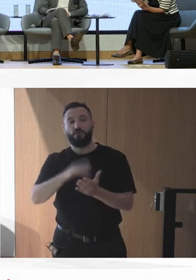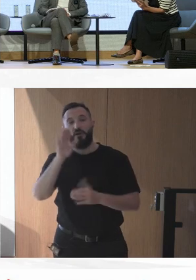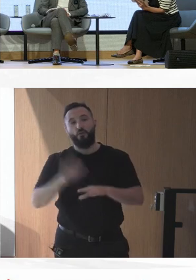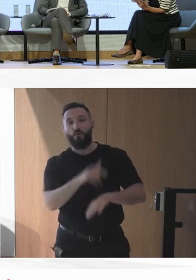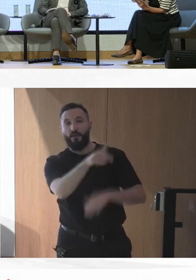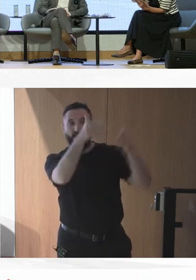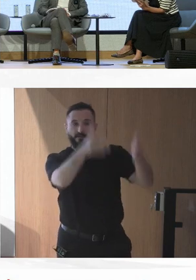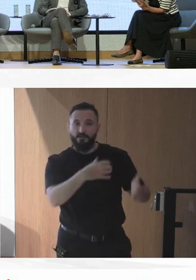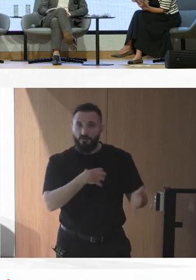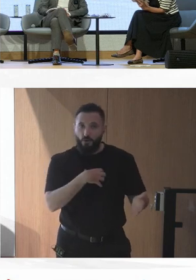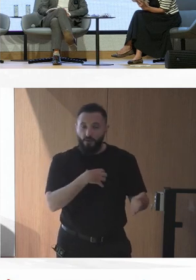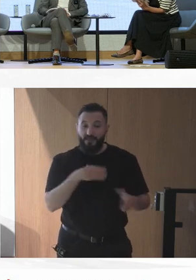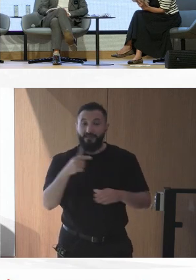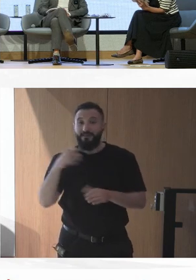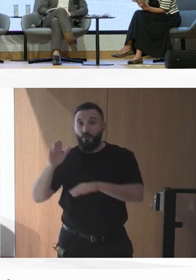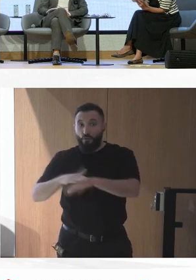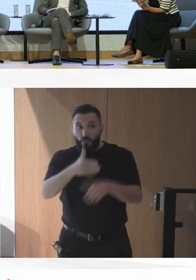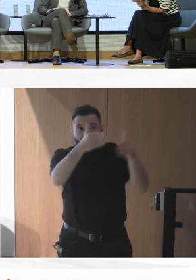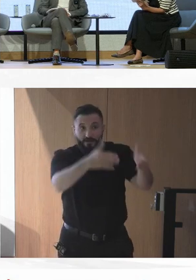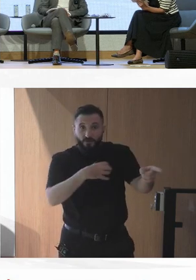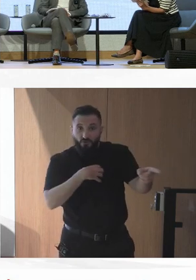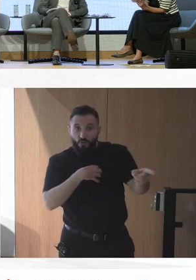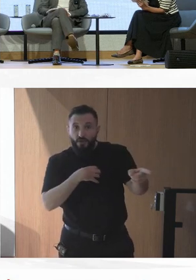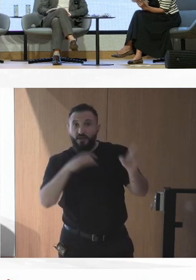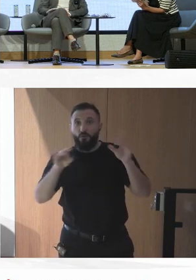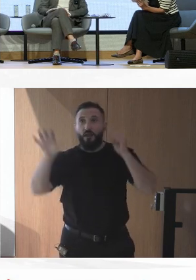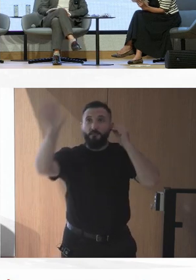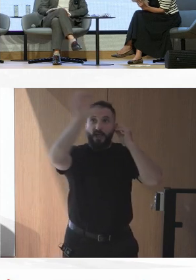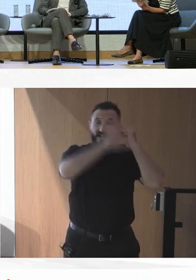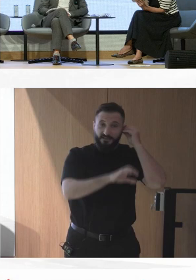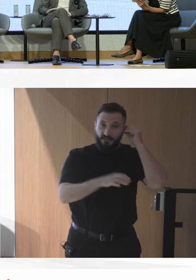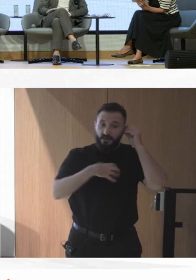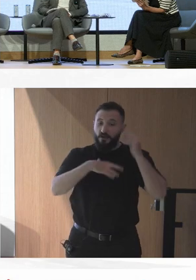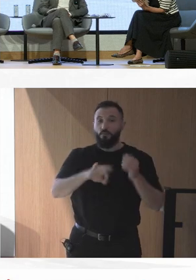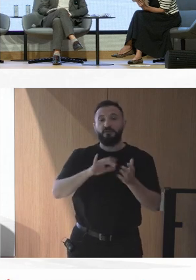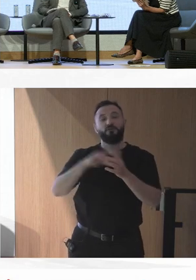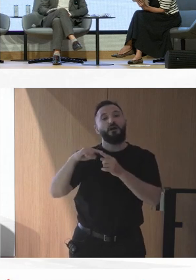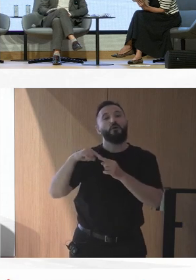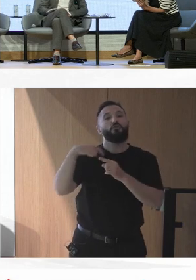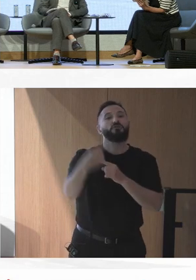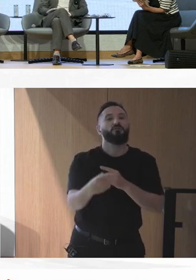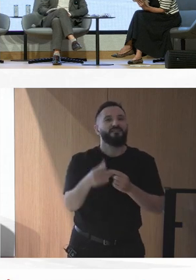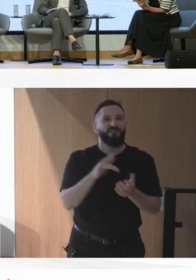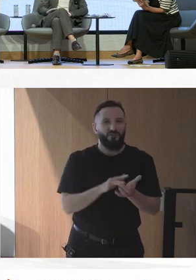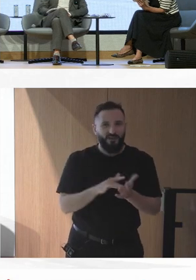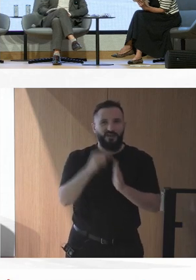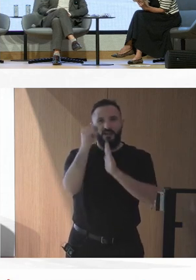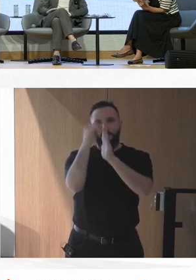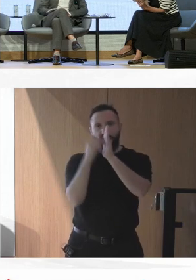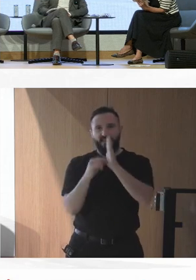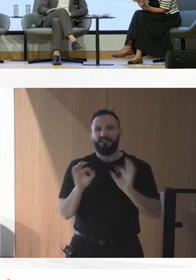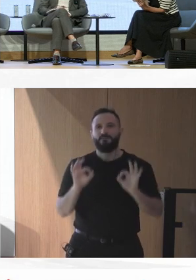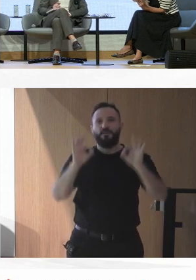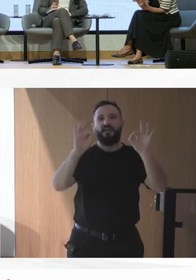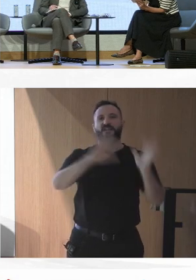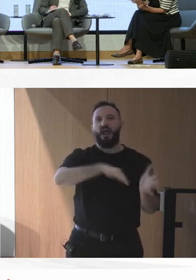inimputabilidad y esa declaración de inimputabilidad, como también sucede en otros países, pues puede tener como consecuencia la aplicación de unas medidas